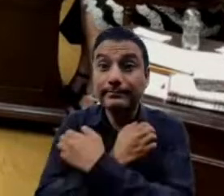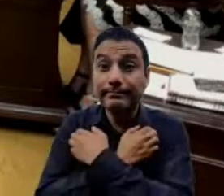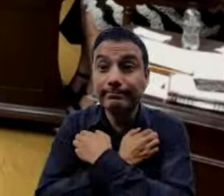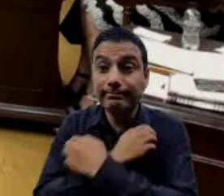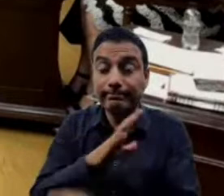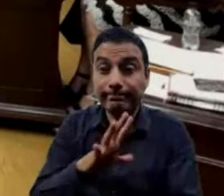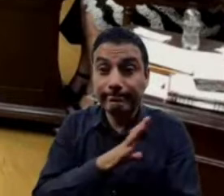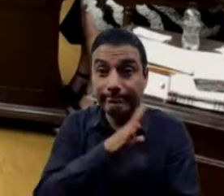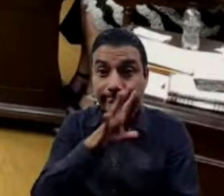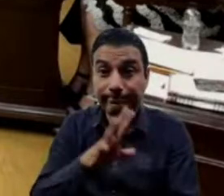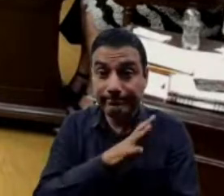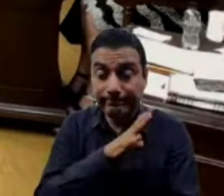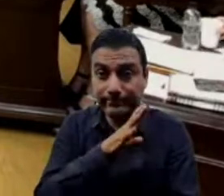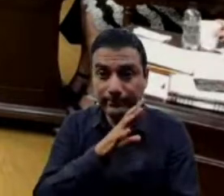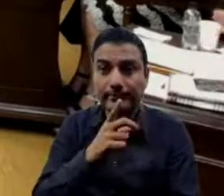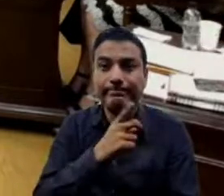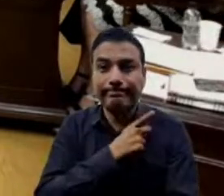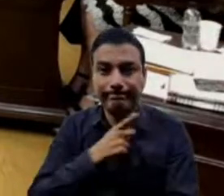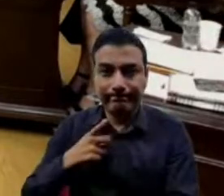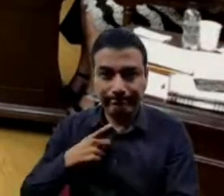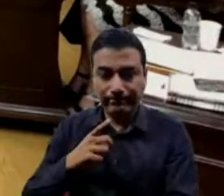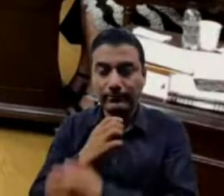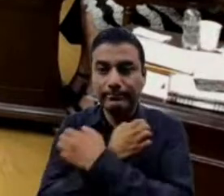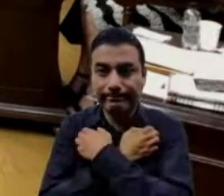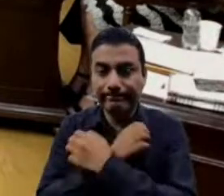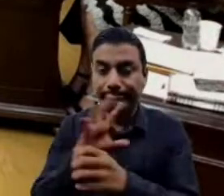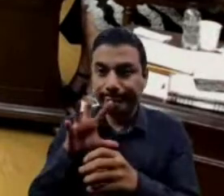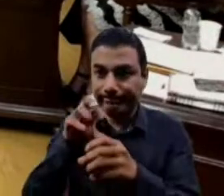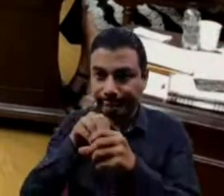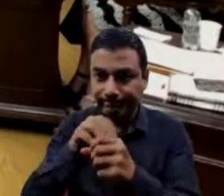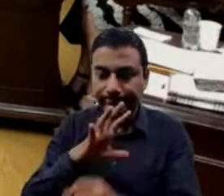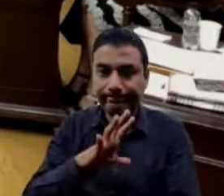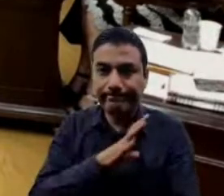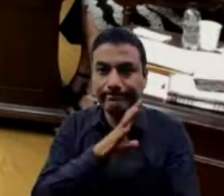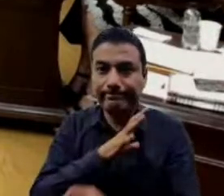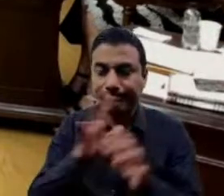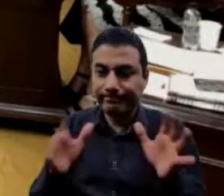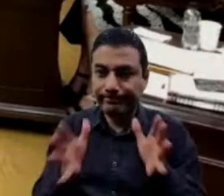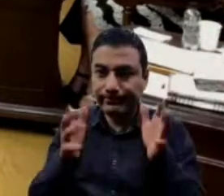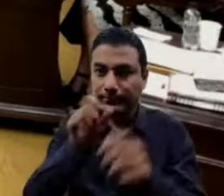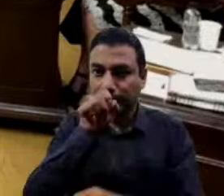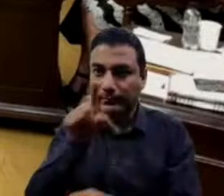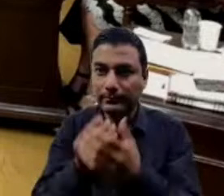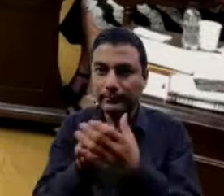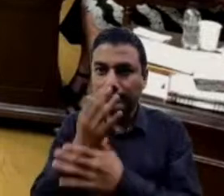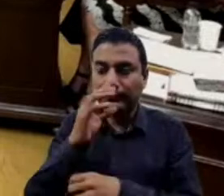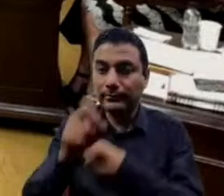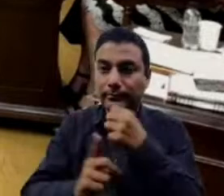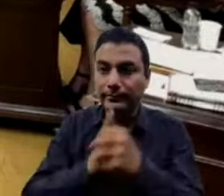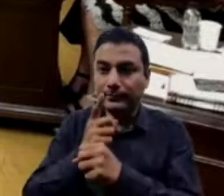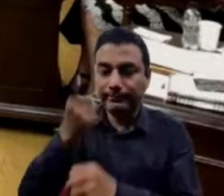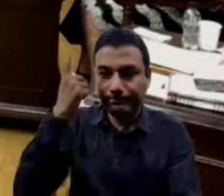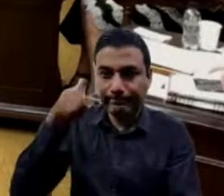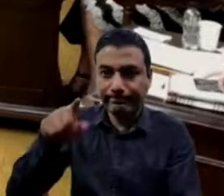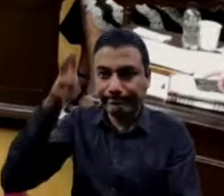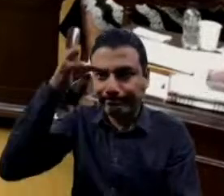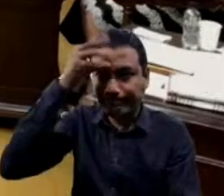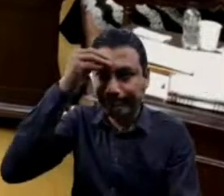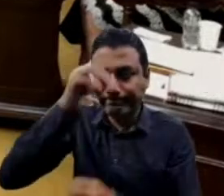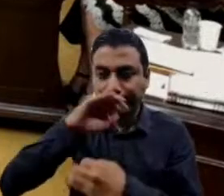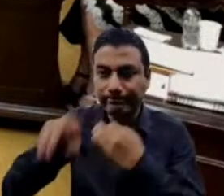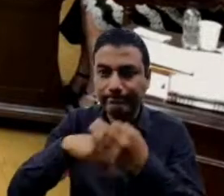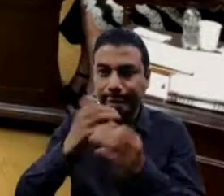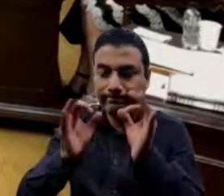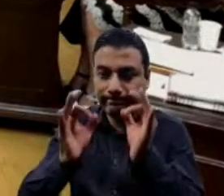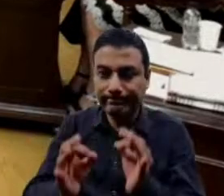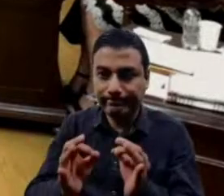una educación inclusiva y equitativa de calidad y promover oportunidades de aprendizaje permanente para todos. Dentro